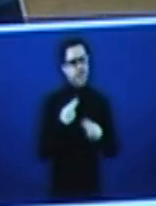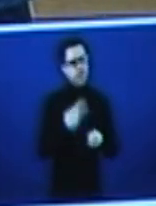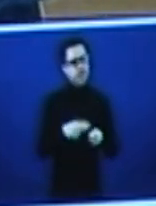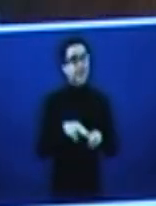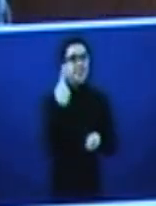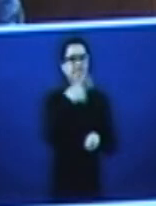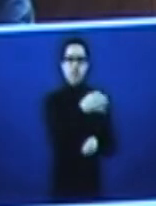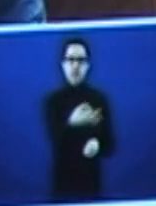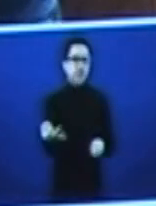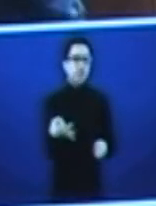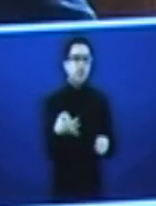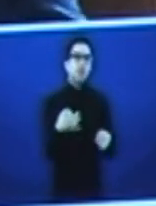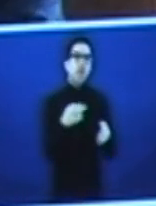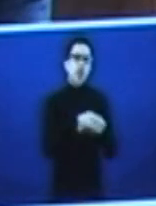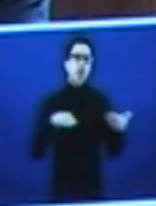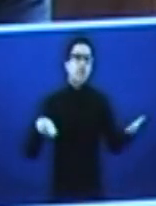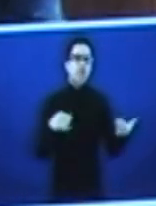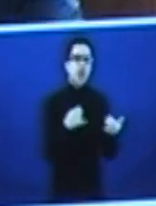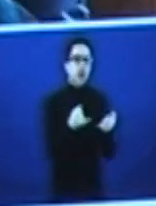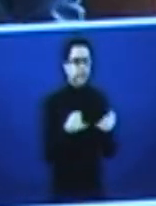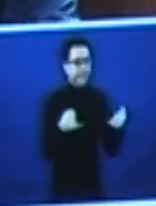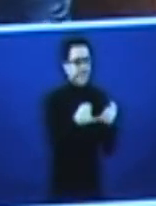illa, ou cree que é unha illa.